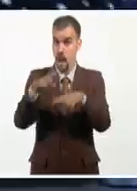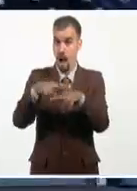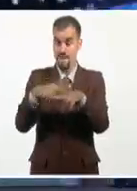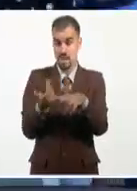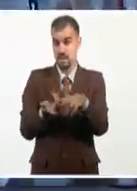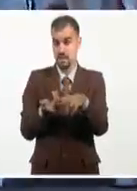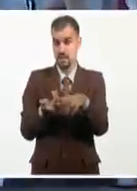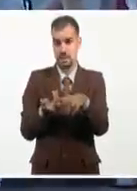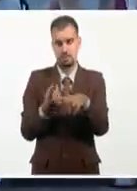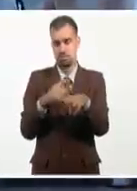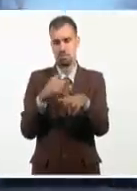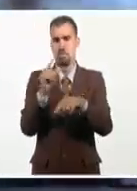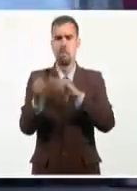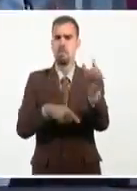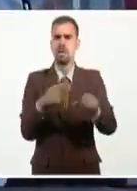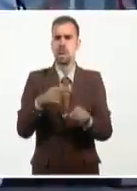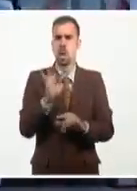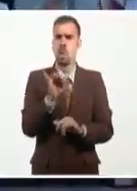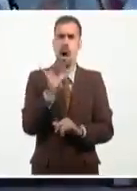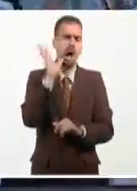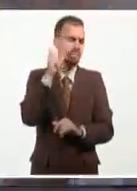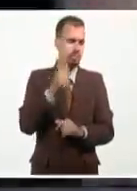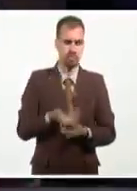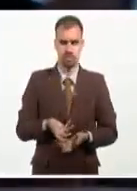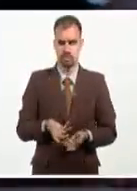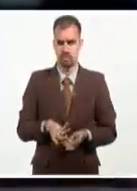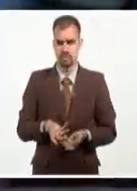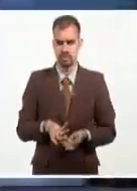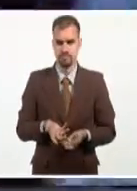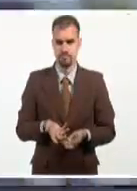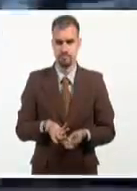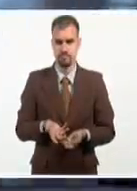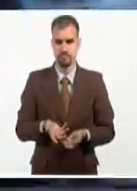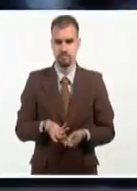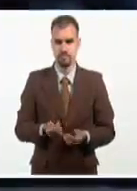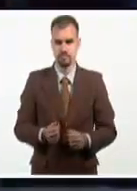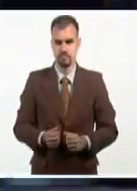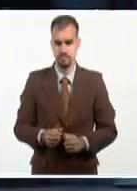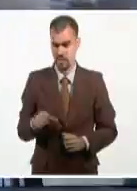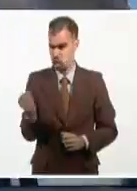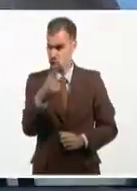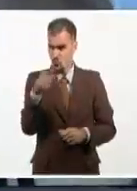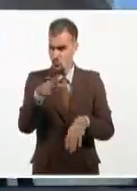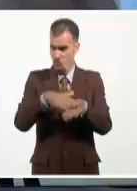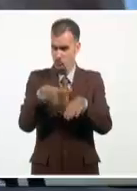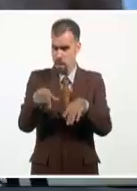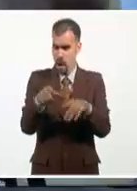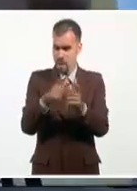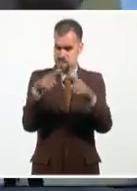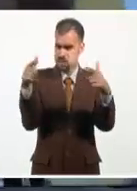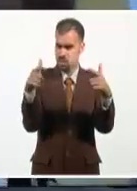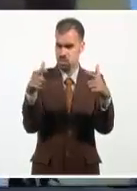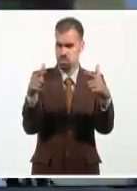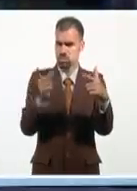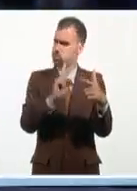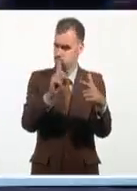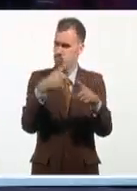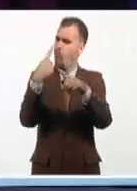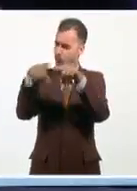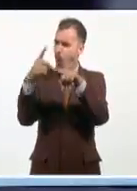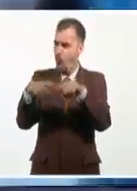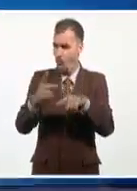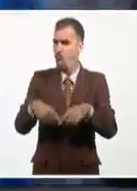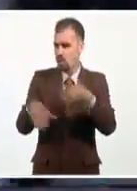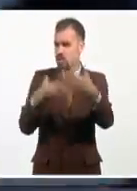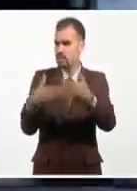eso, en la exhortación. No es esa la única causa de que las cifras engorden y engorden, para decirlo en buen cubano, al